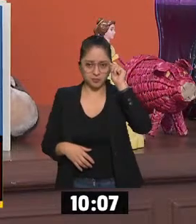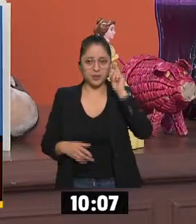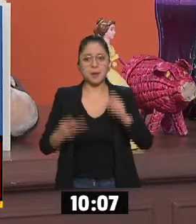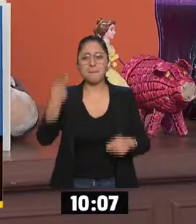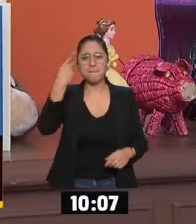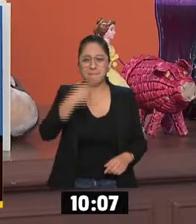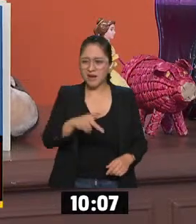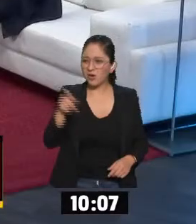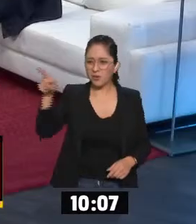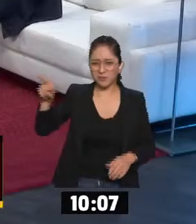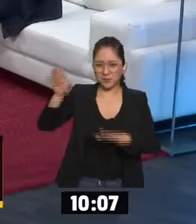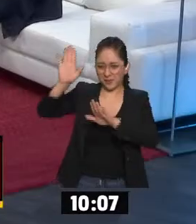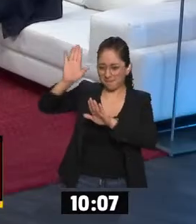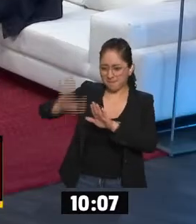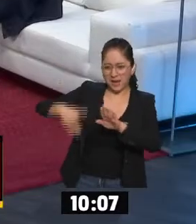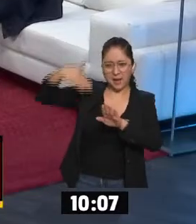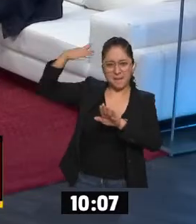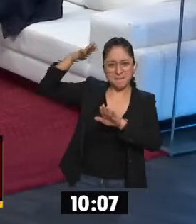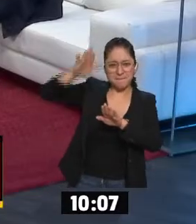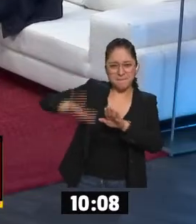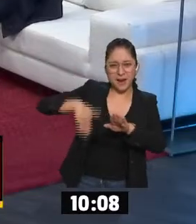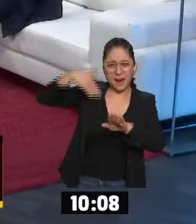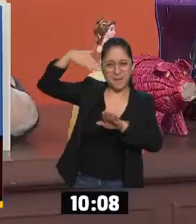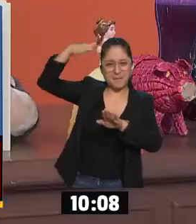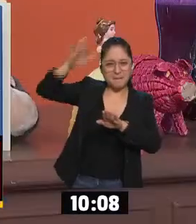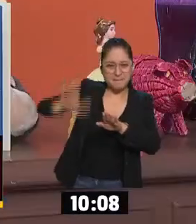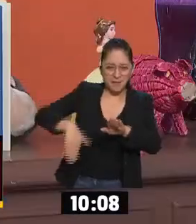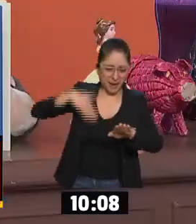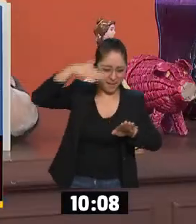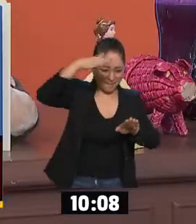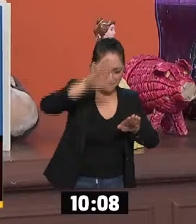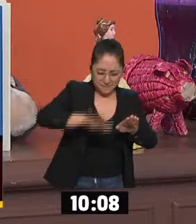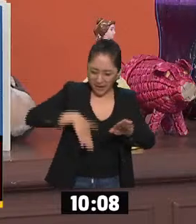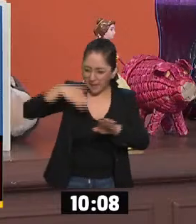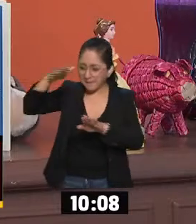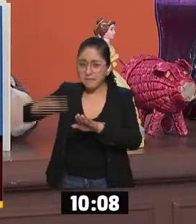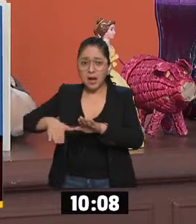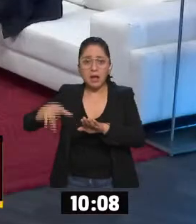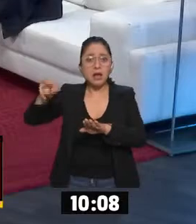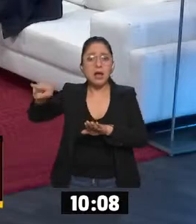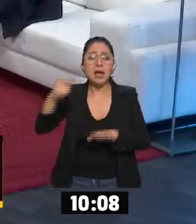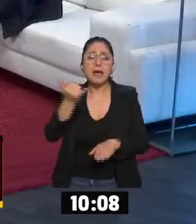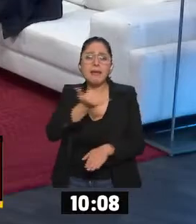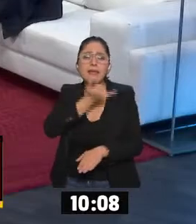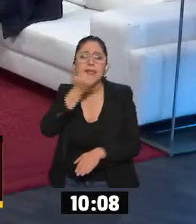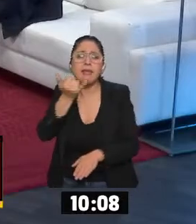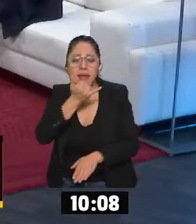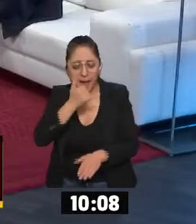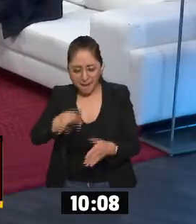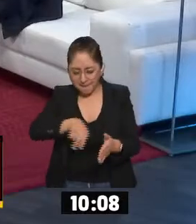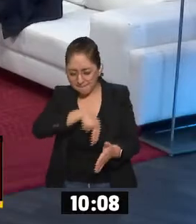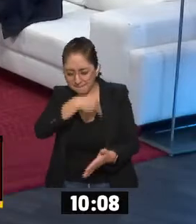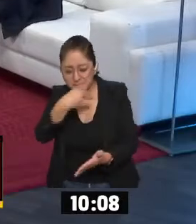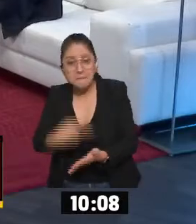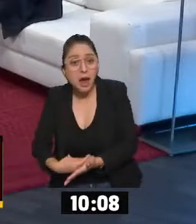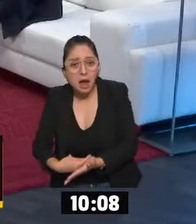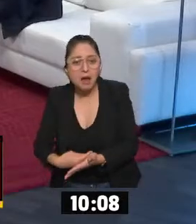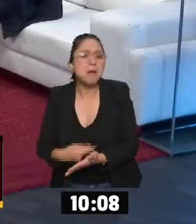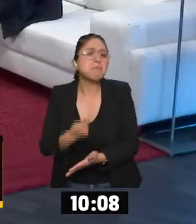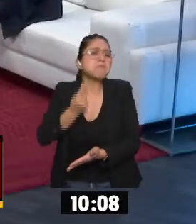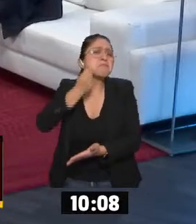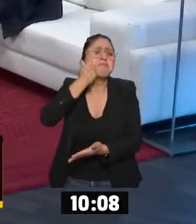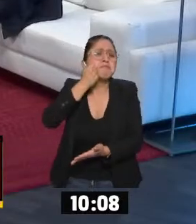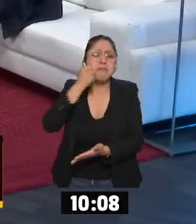ambiente, ¿se fijaron? Sí. Se equivocaban y ellas más se caían y se levantaban. Porque eran niños. Era muy divertido, era más